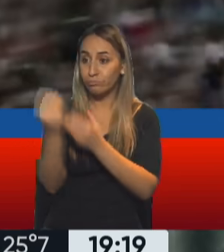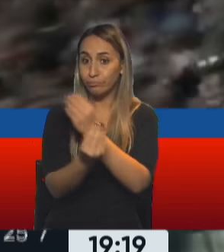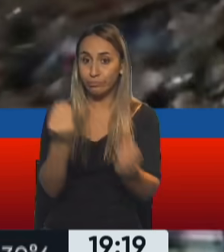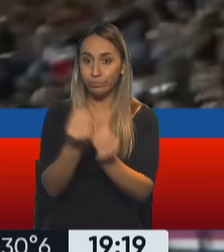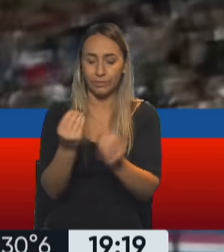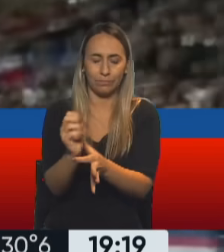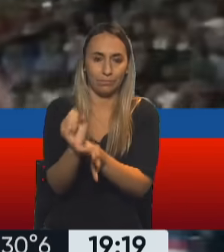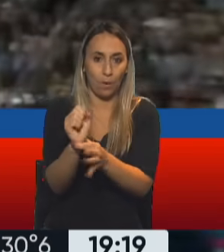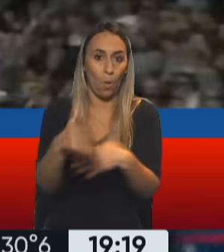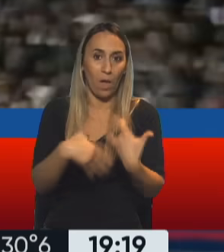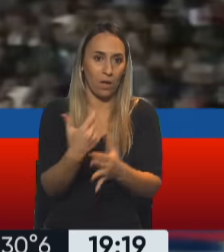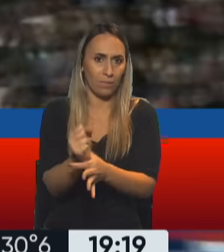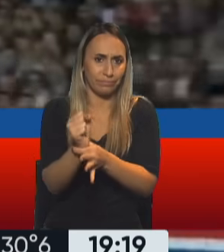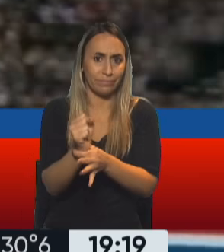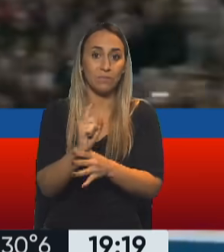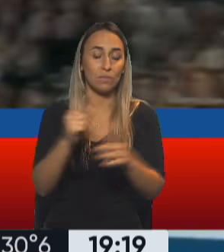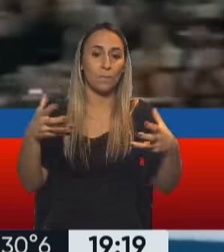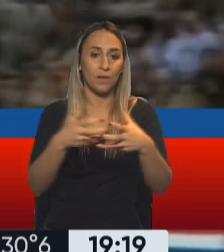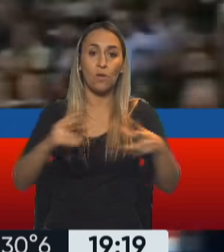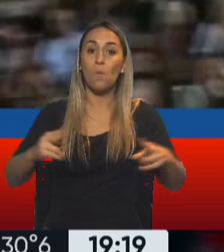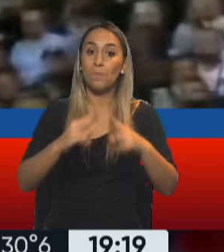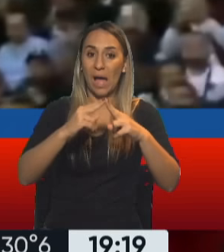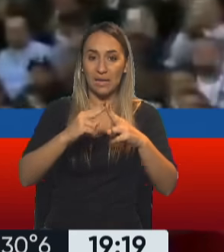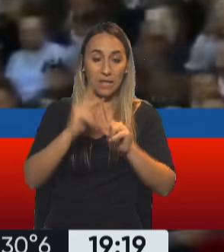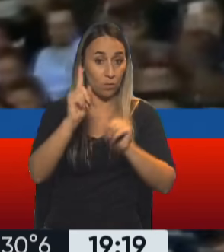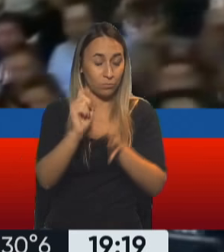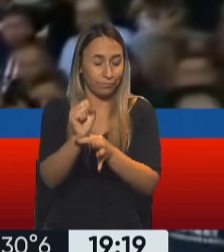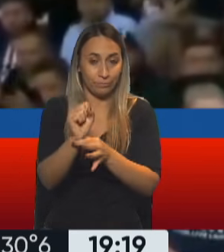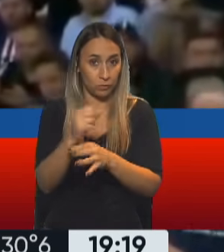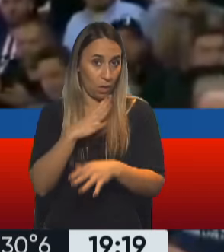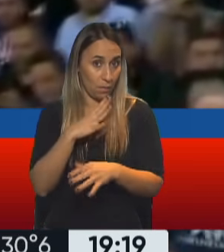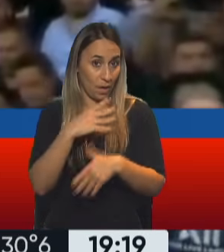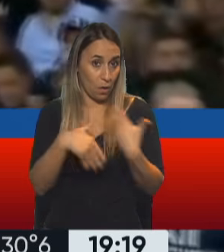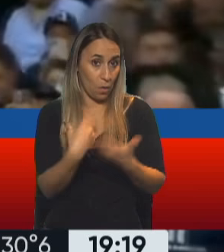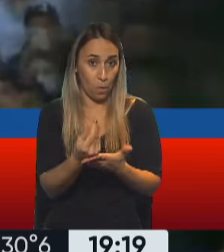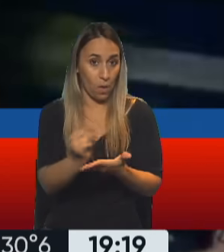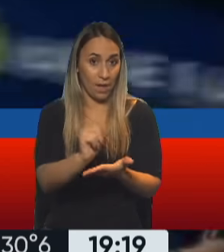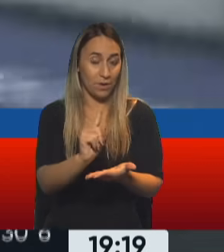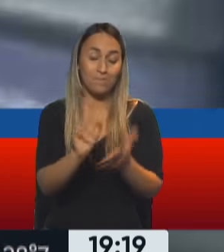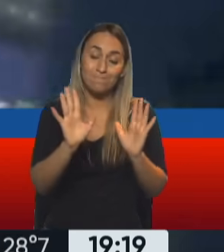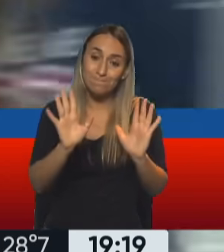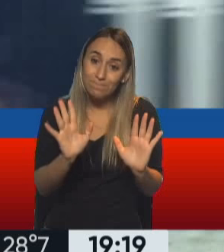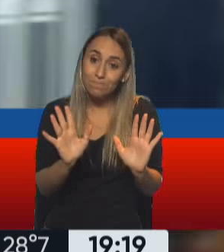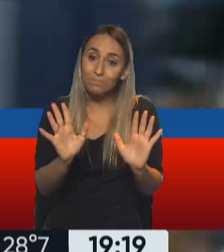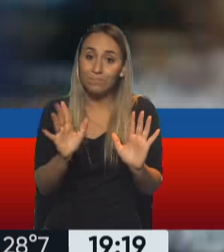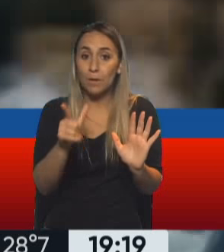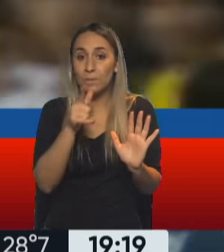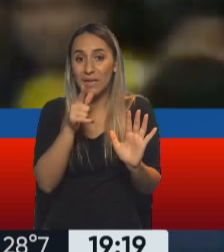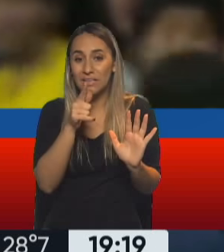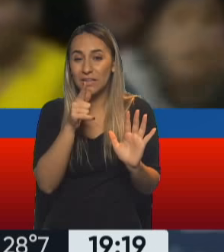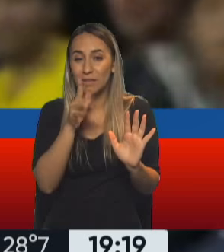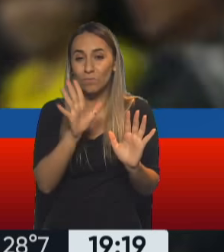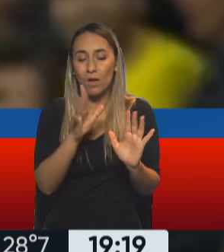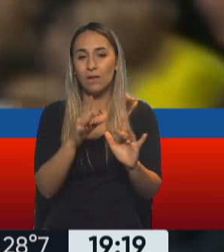justamente del parís saint germain y en consecuencia me parece que todavía no tiene los primeros problemas